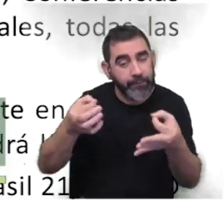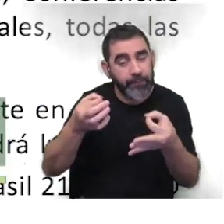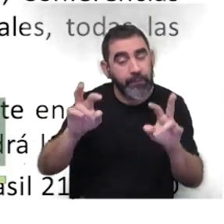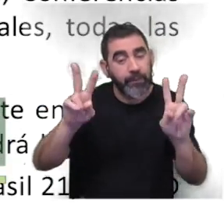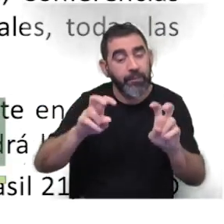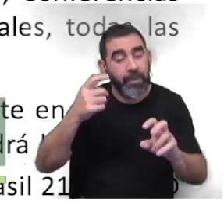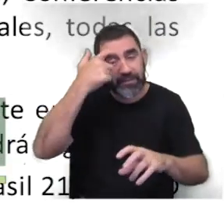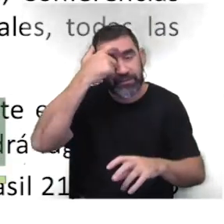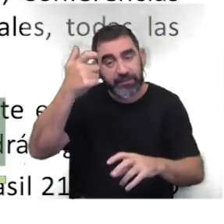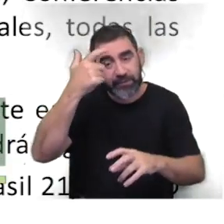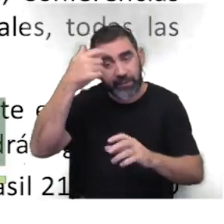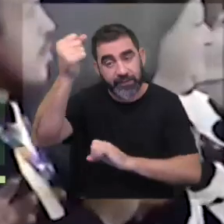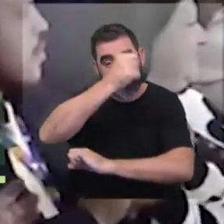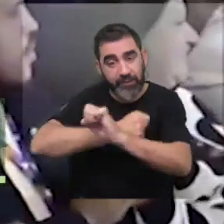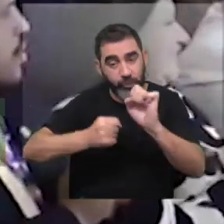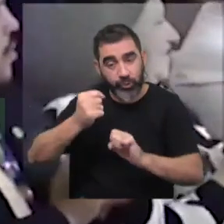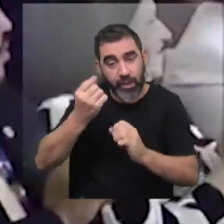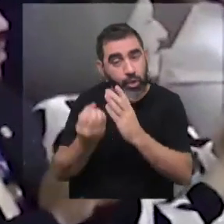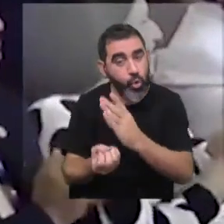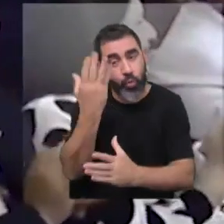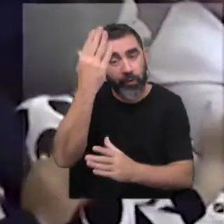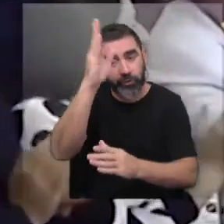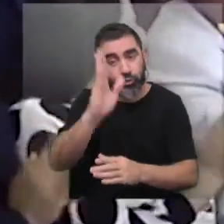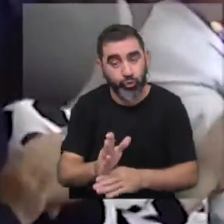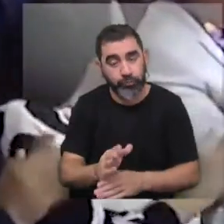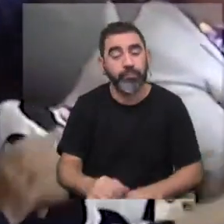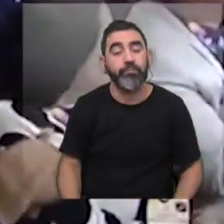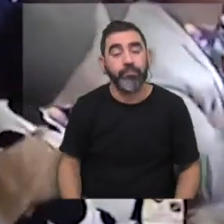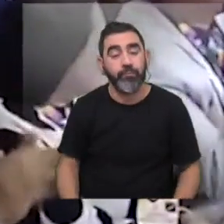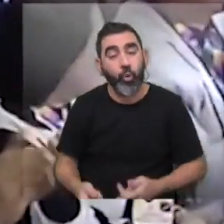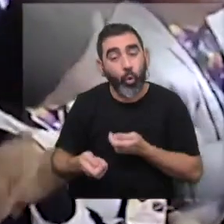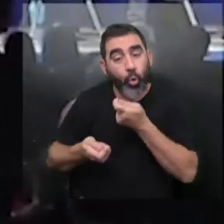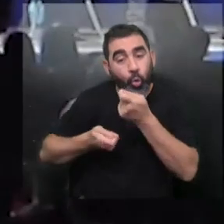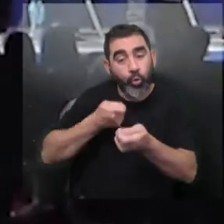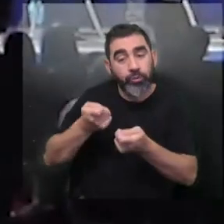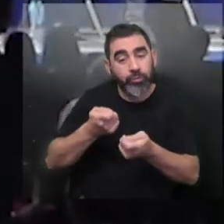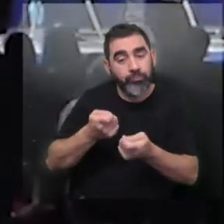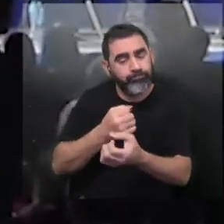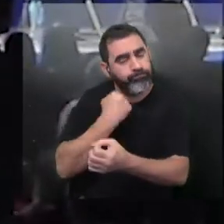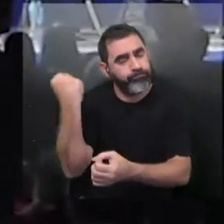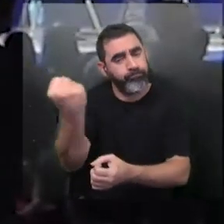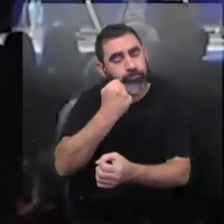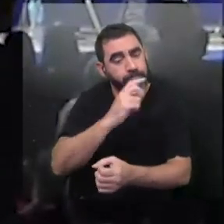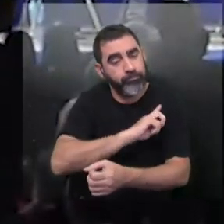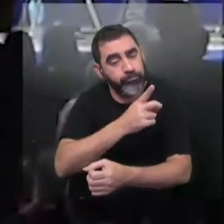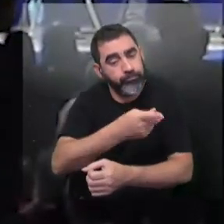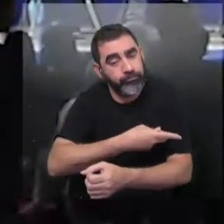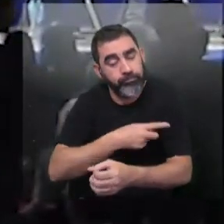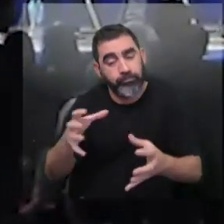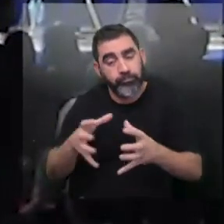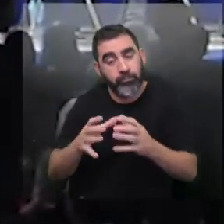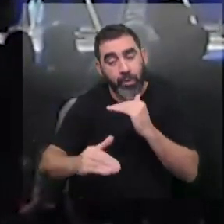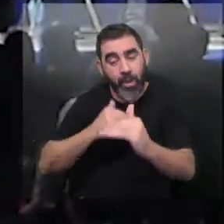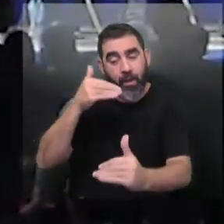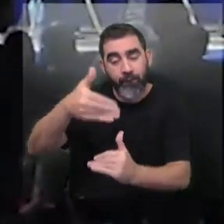ámbito de la ciencia la tecnología y la innovación de Brasil su contribución será inestimable para el fortalecimiento del sector y el avance del